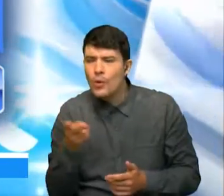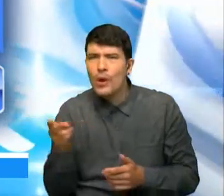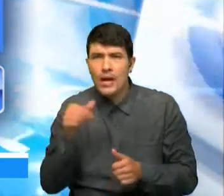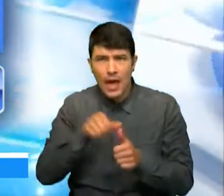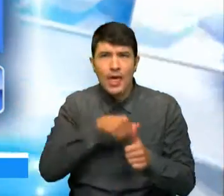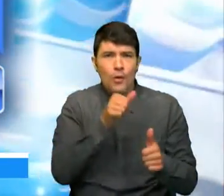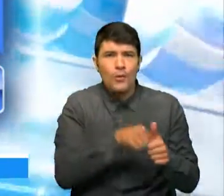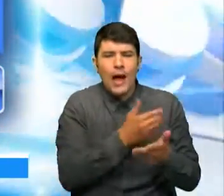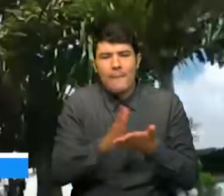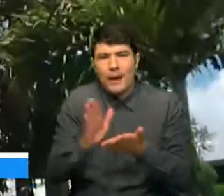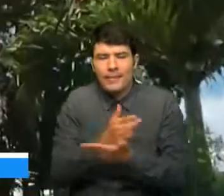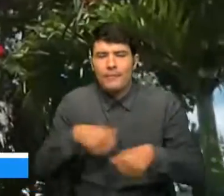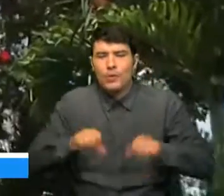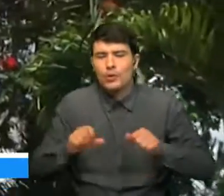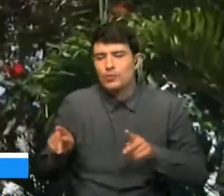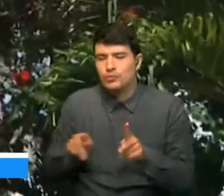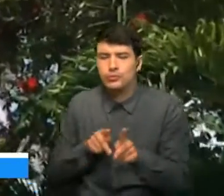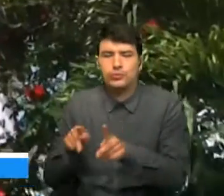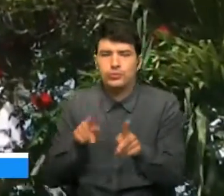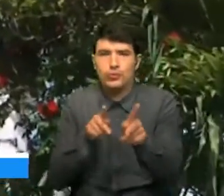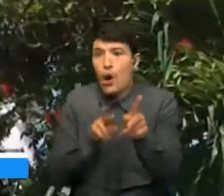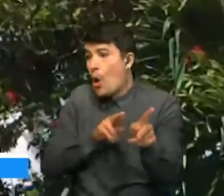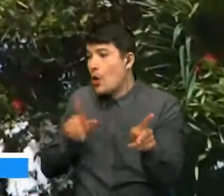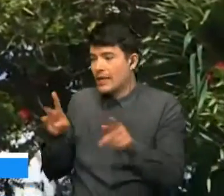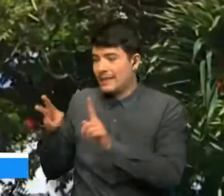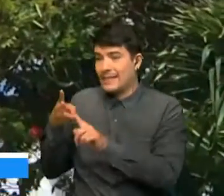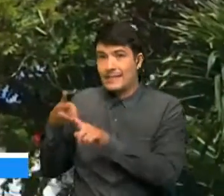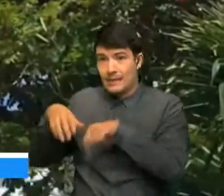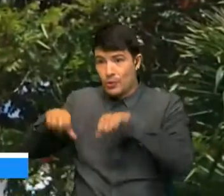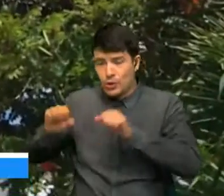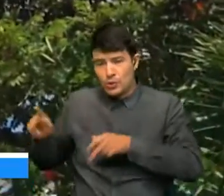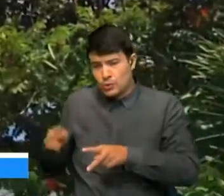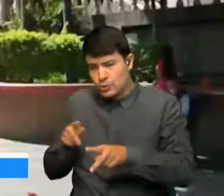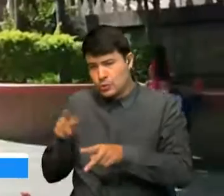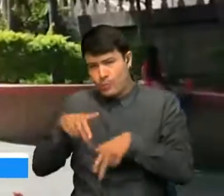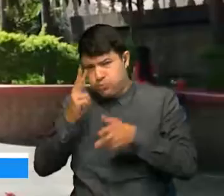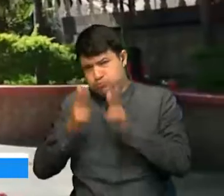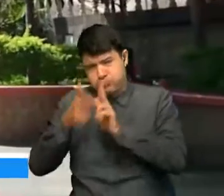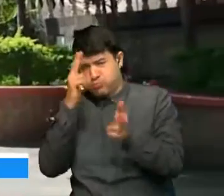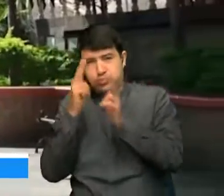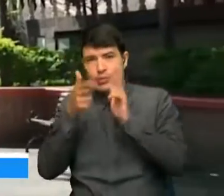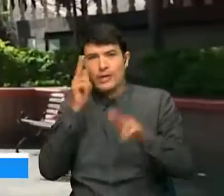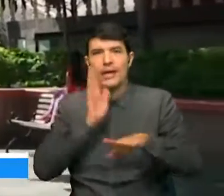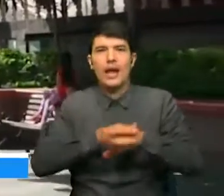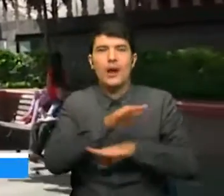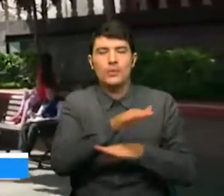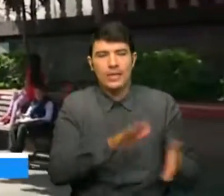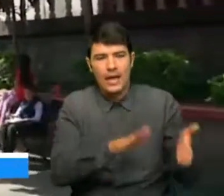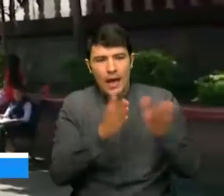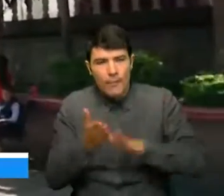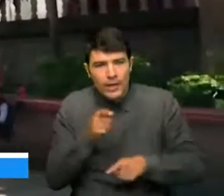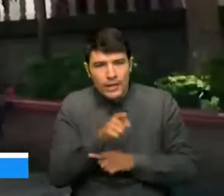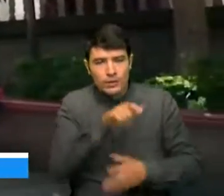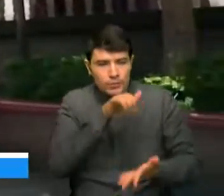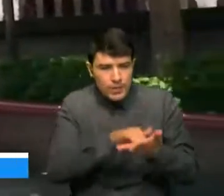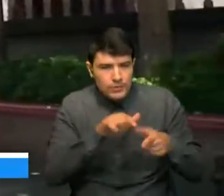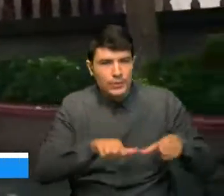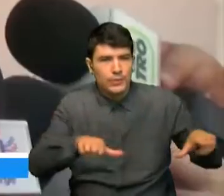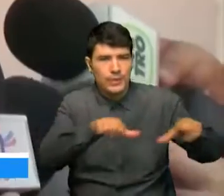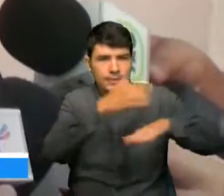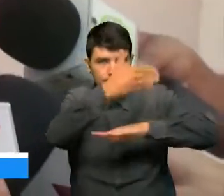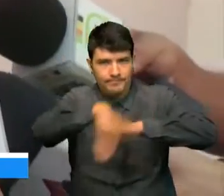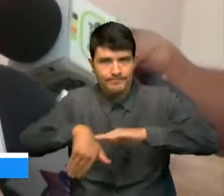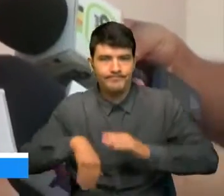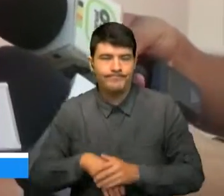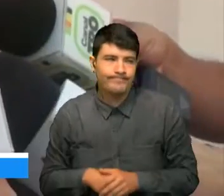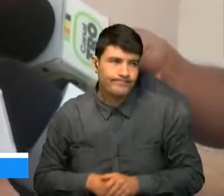su motocicleta cuando dos sujetos a bordo de otra moto desenfundaron sus armas y les dispararon, causándoles la muerte en el lugar de los hechos.